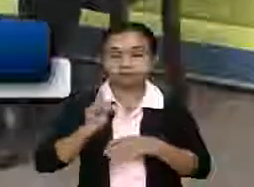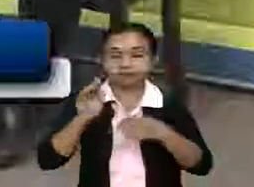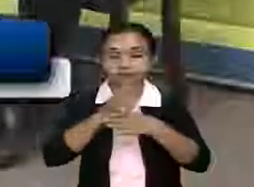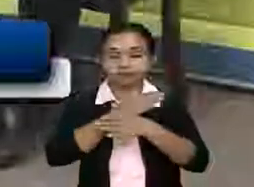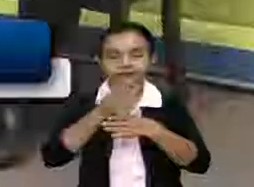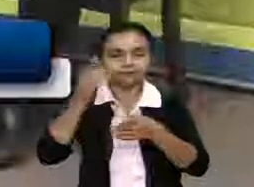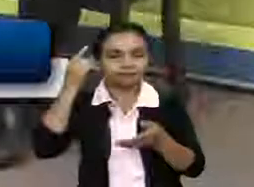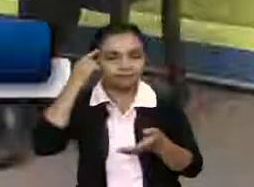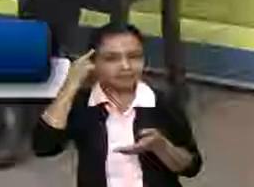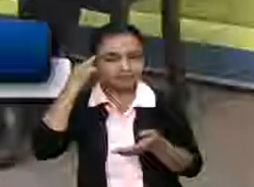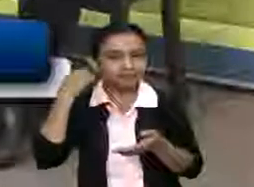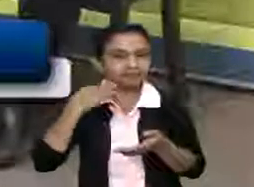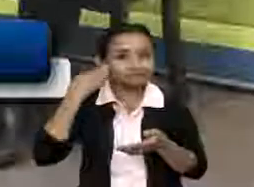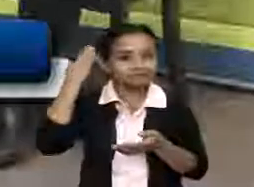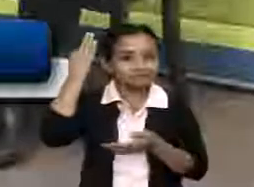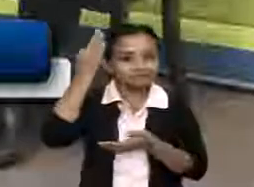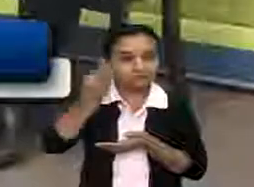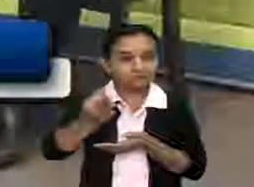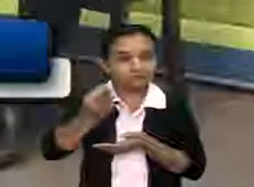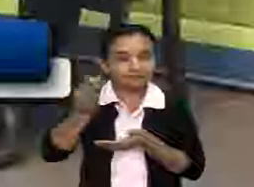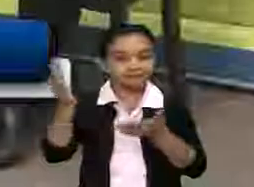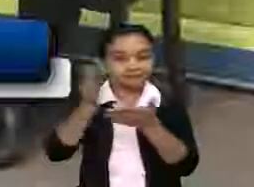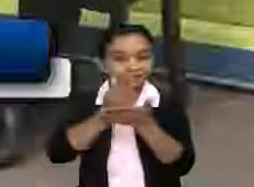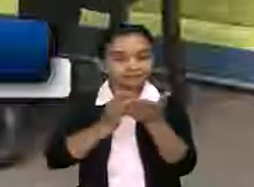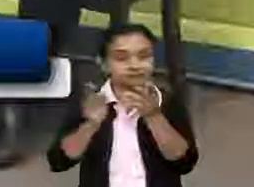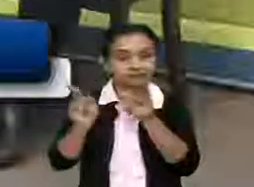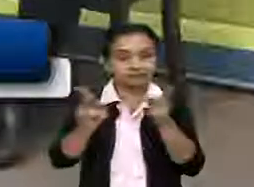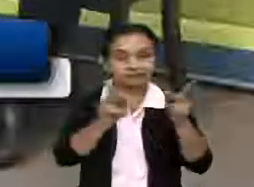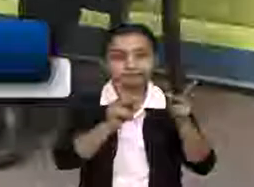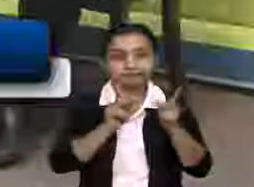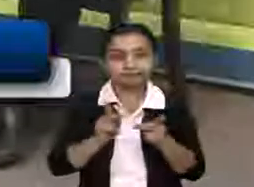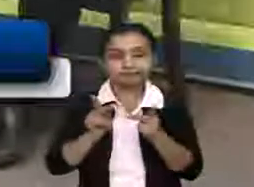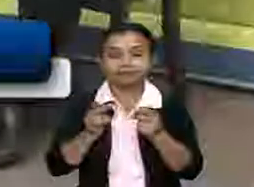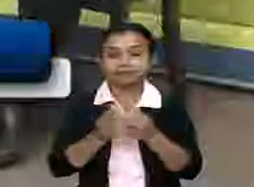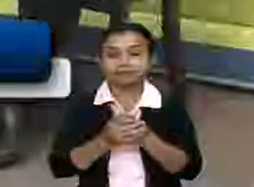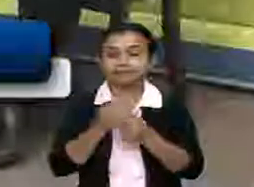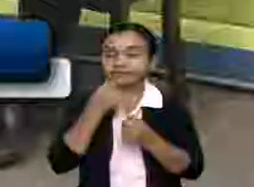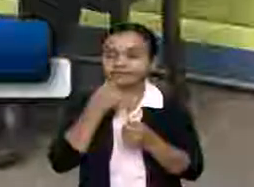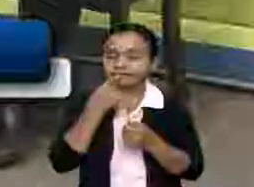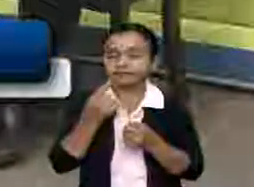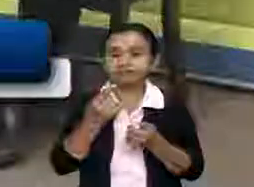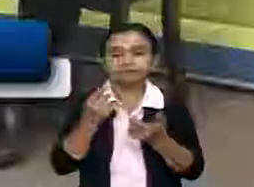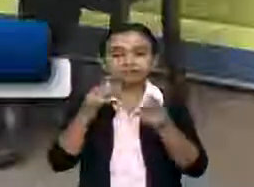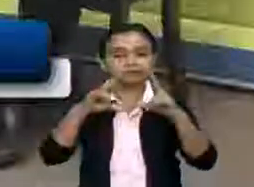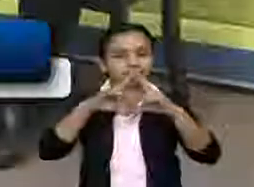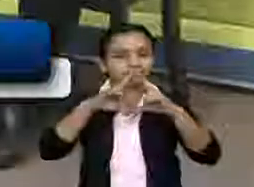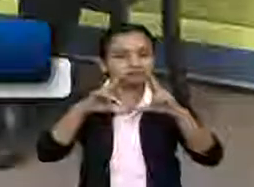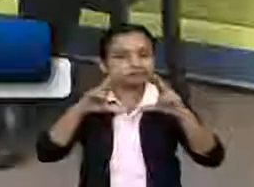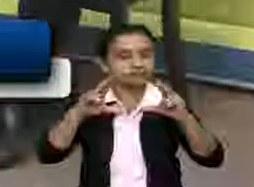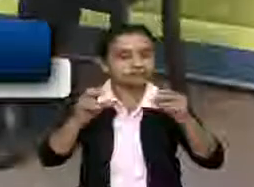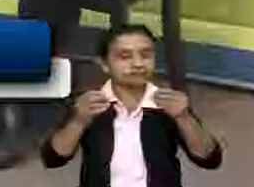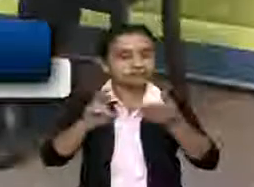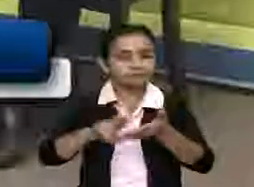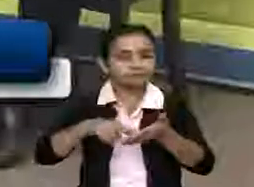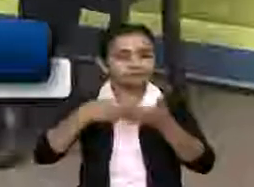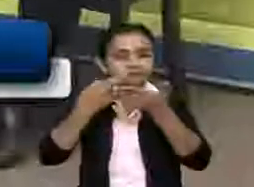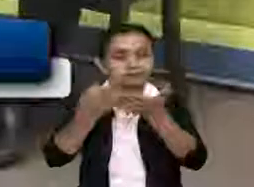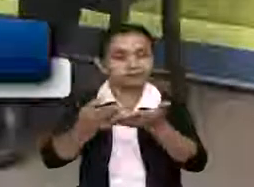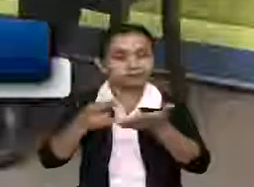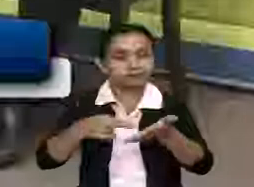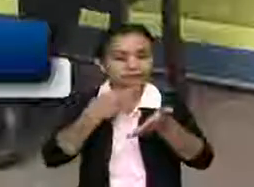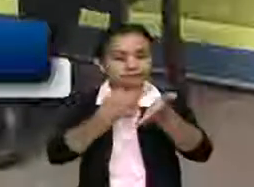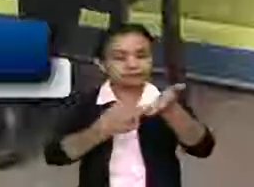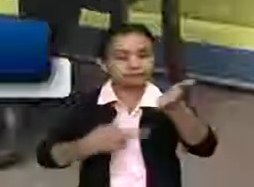creencias verdad falsas creencias entre alguna una parte de la población aunque hay bastante donante emigrado que van abandonando y van conociendo